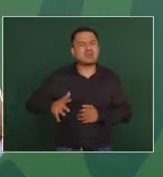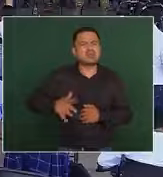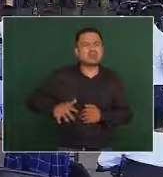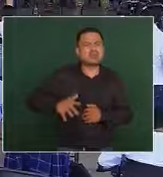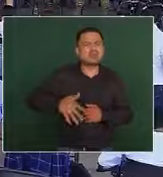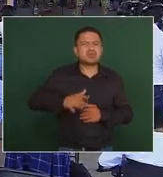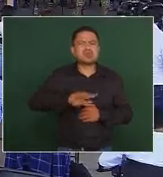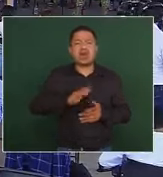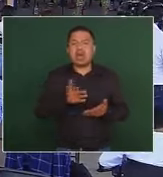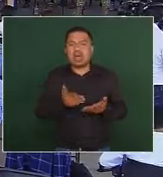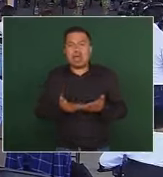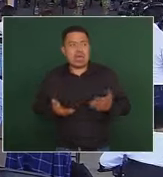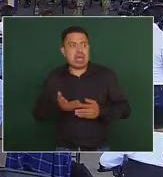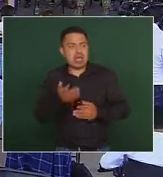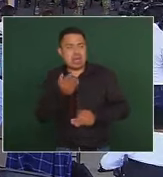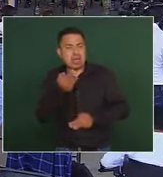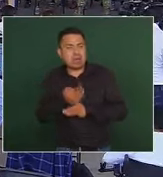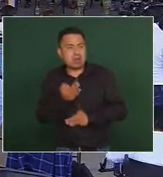y ahora